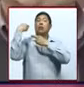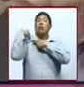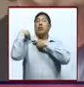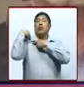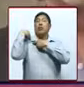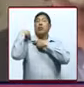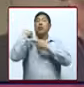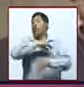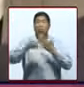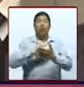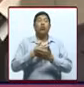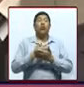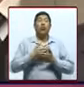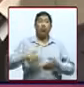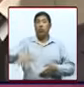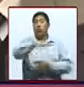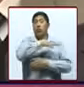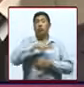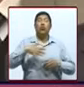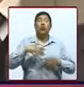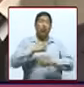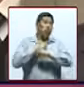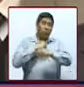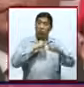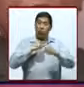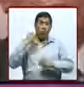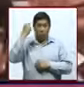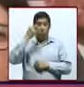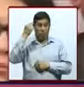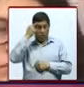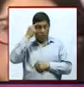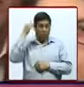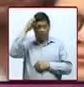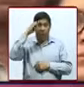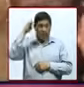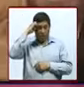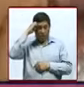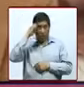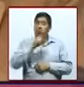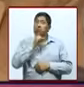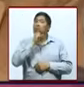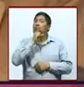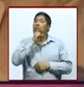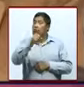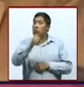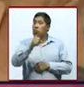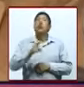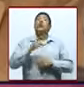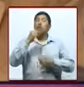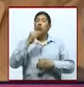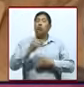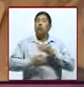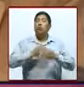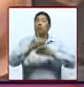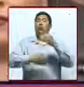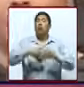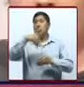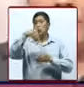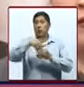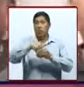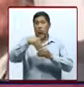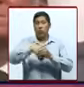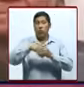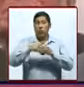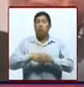Responsabilidad de todos los órganos del poder público garantizar la realización de procesos electorales